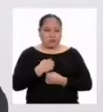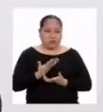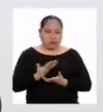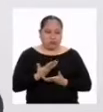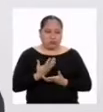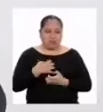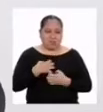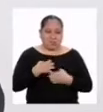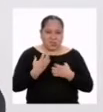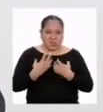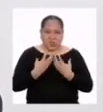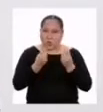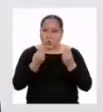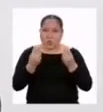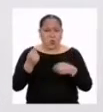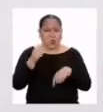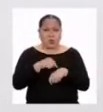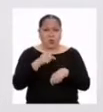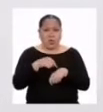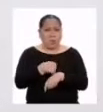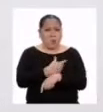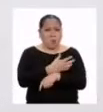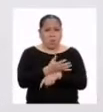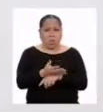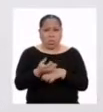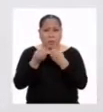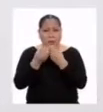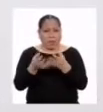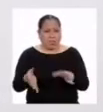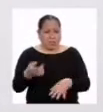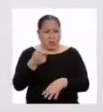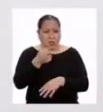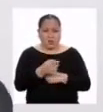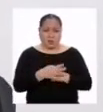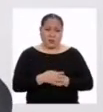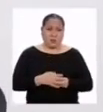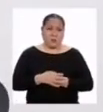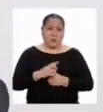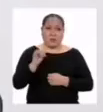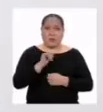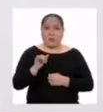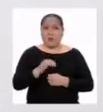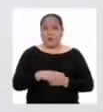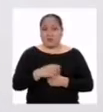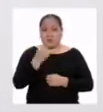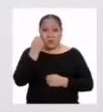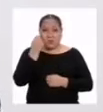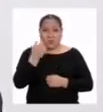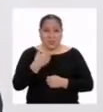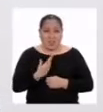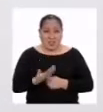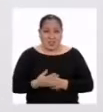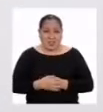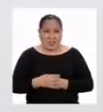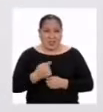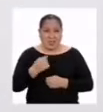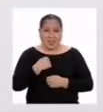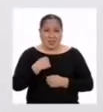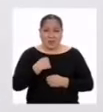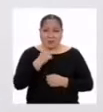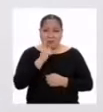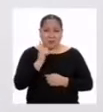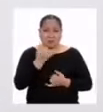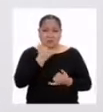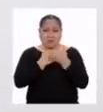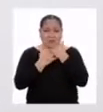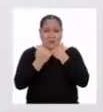de haber dedicado tanto tiempo a eso. Porque igual se me entendía y yo no estaba